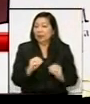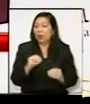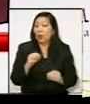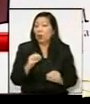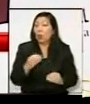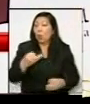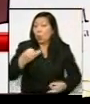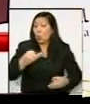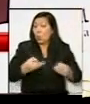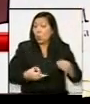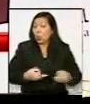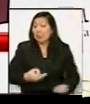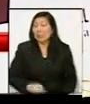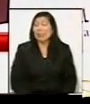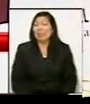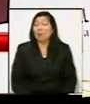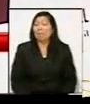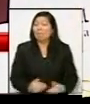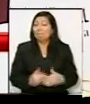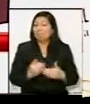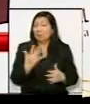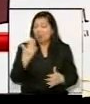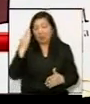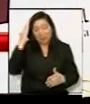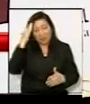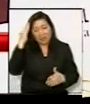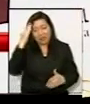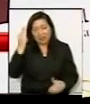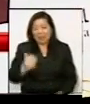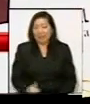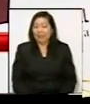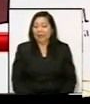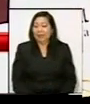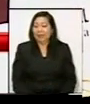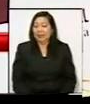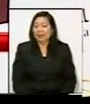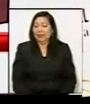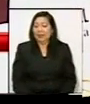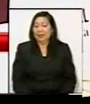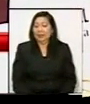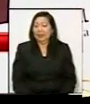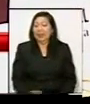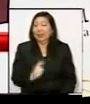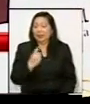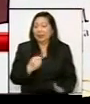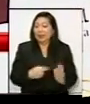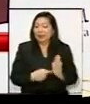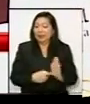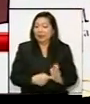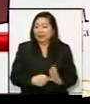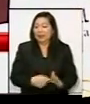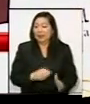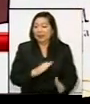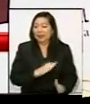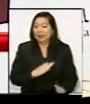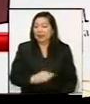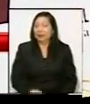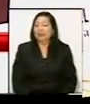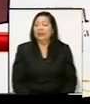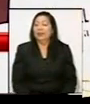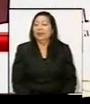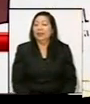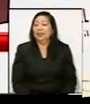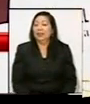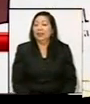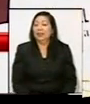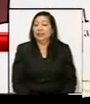oral porque en un plazo de cinco días este blog se tiene que presentar la acusación fiscal más adelante